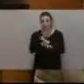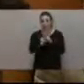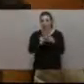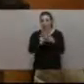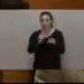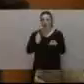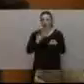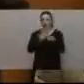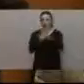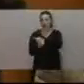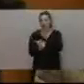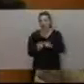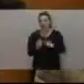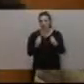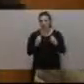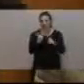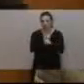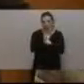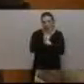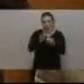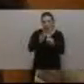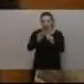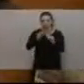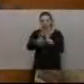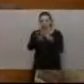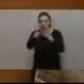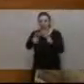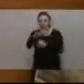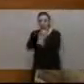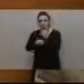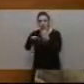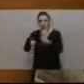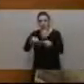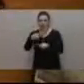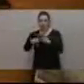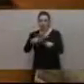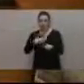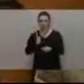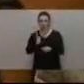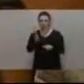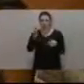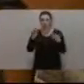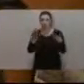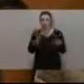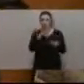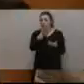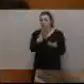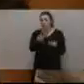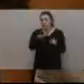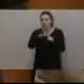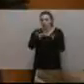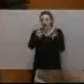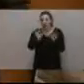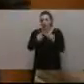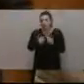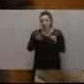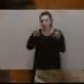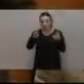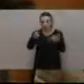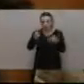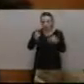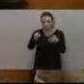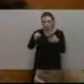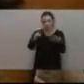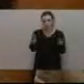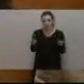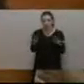en el ámbito laboral, social, económico e incluso familiar. Ante este escenario de desatención, de desinterés que